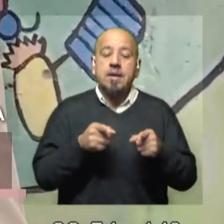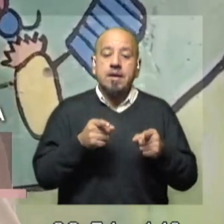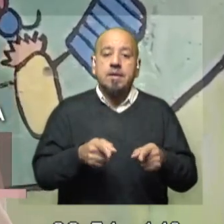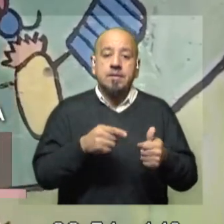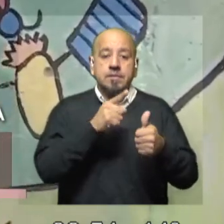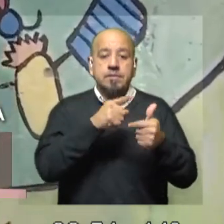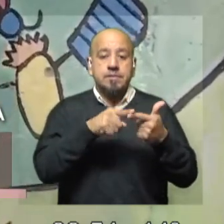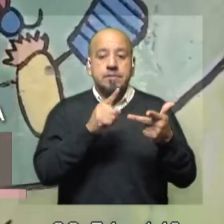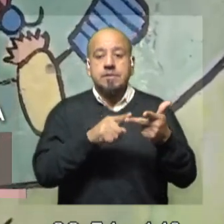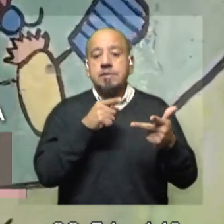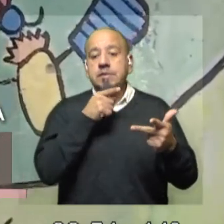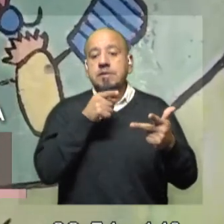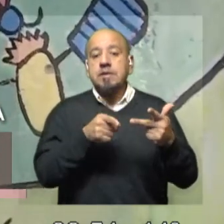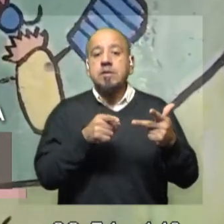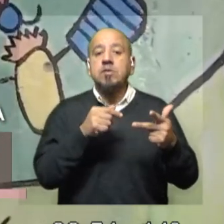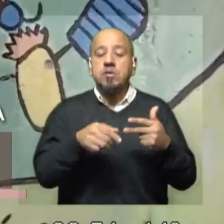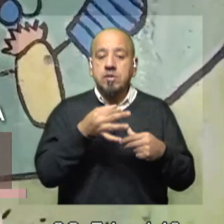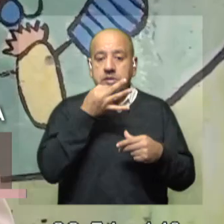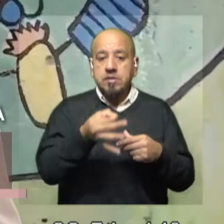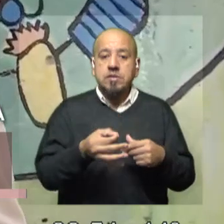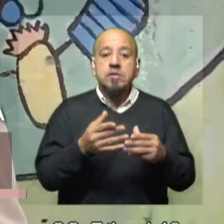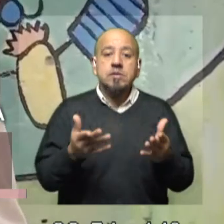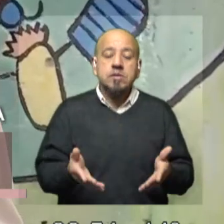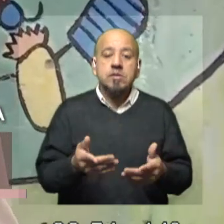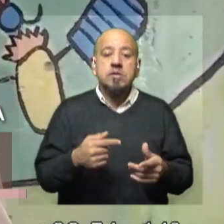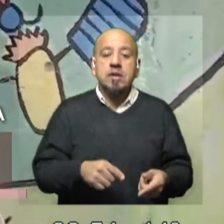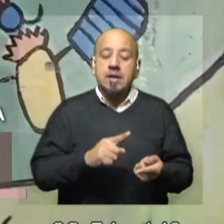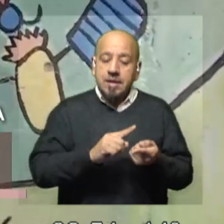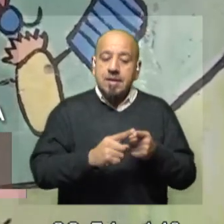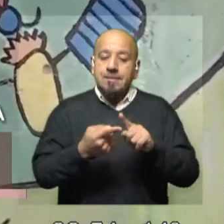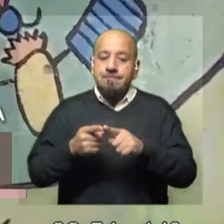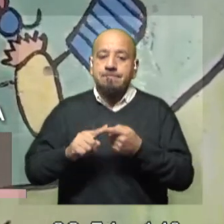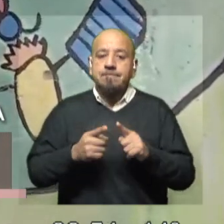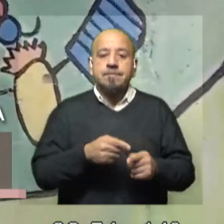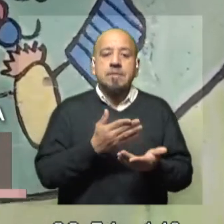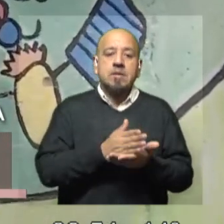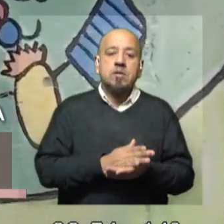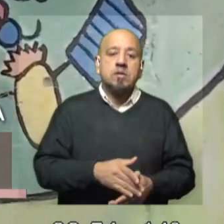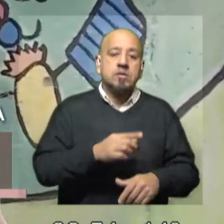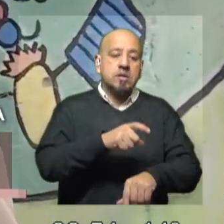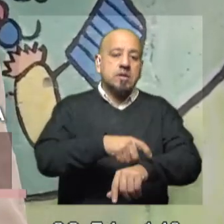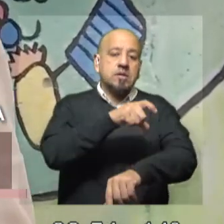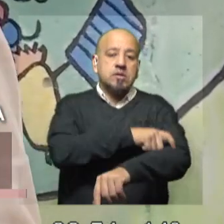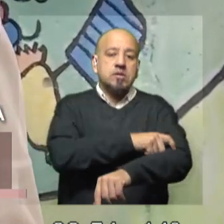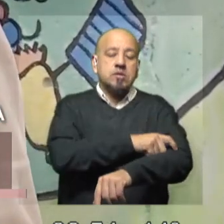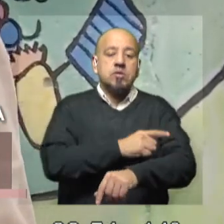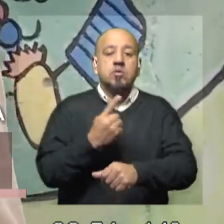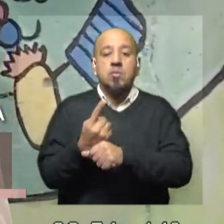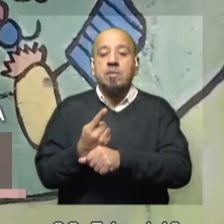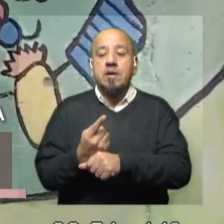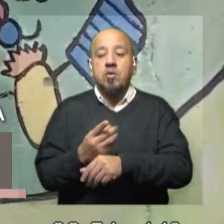viendo. En ese sentido estoy hablando de la articulación. Educación inicial tiene un